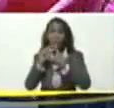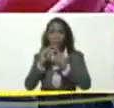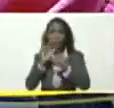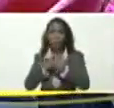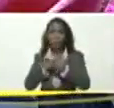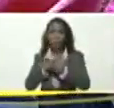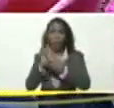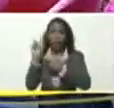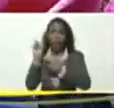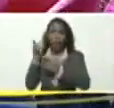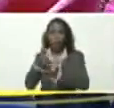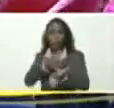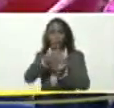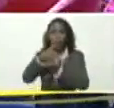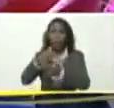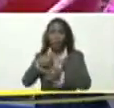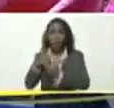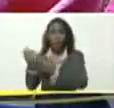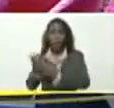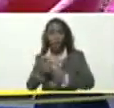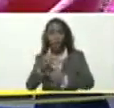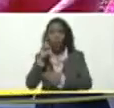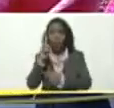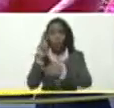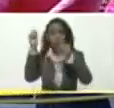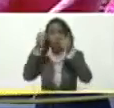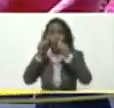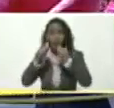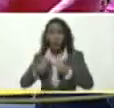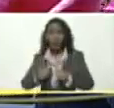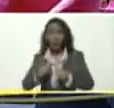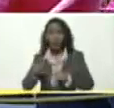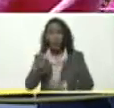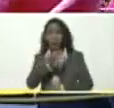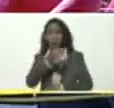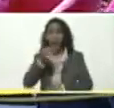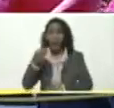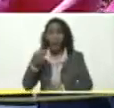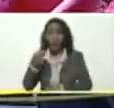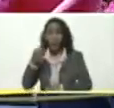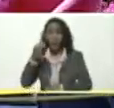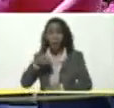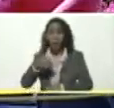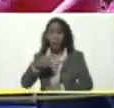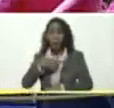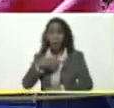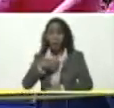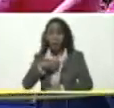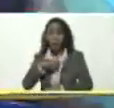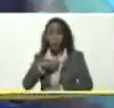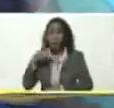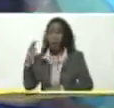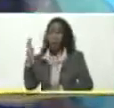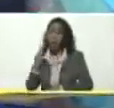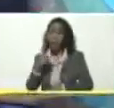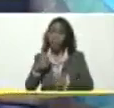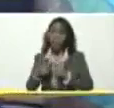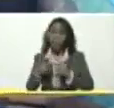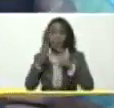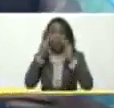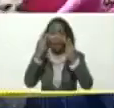este premio lo recibo en nombre de un artista extraordinario que hoy no pudo estar acá con nosotros, pero está viendo